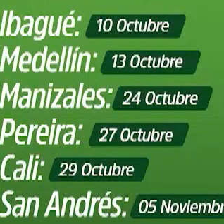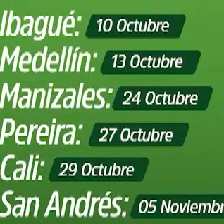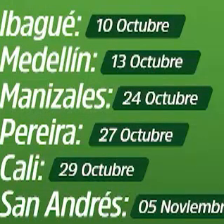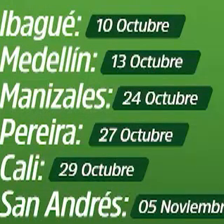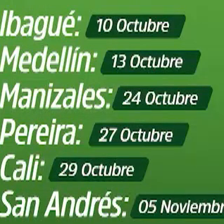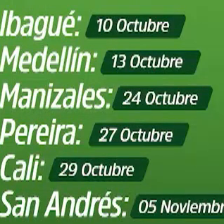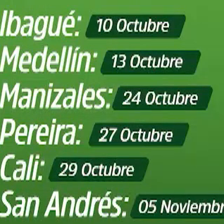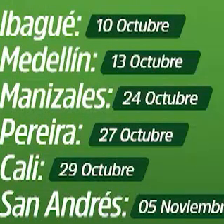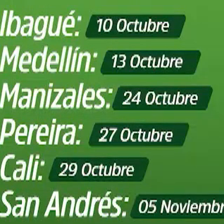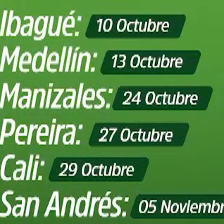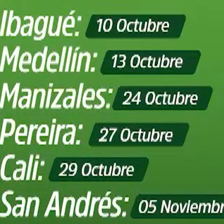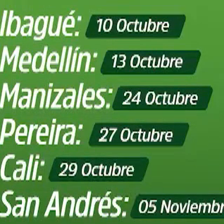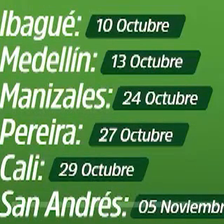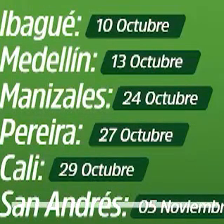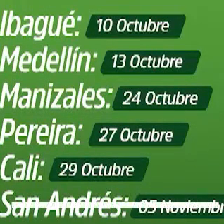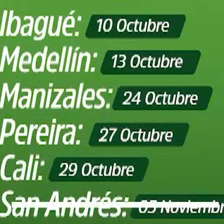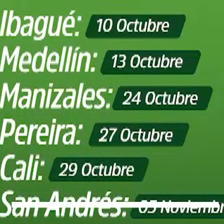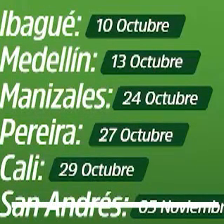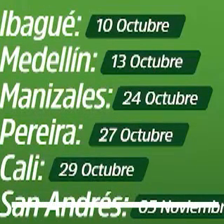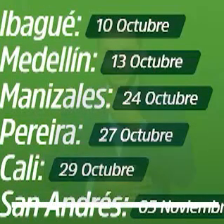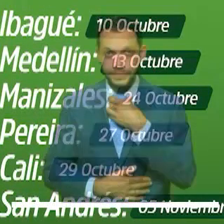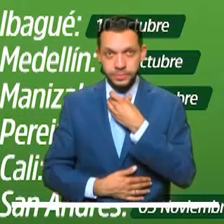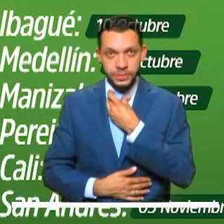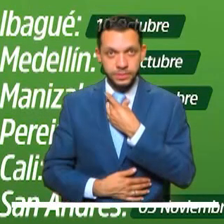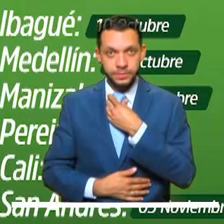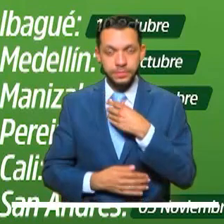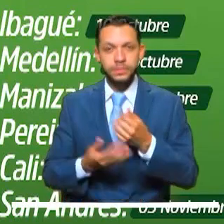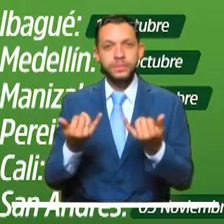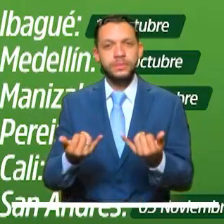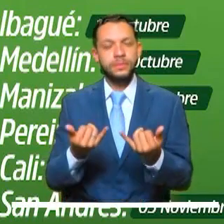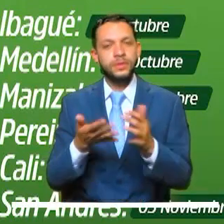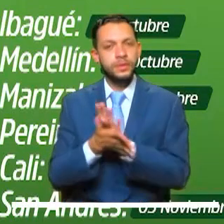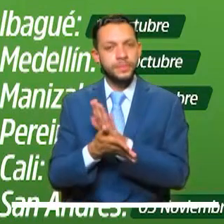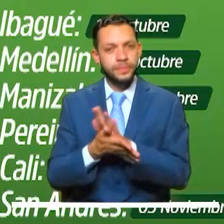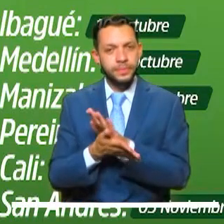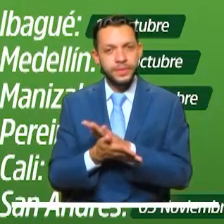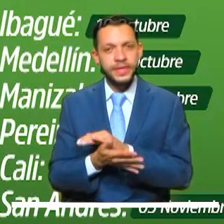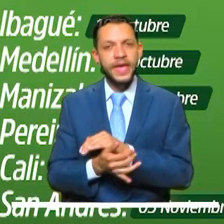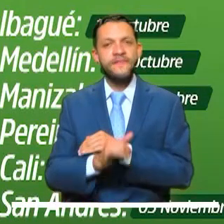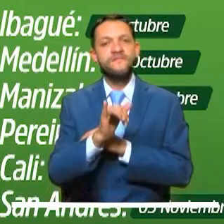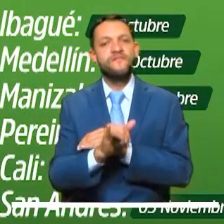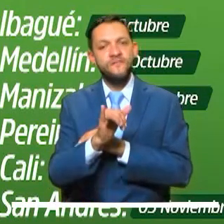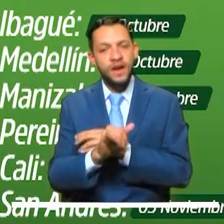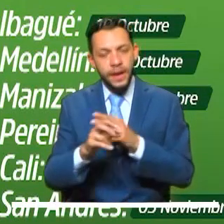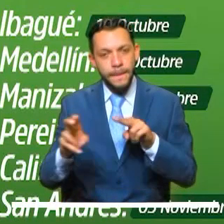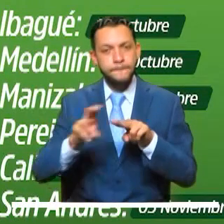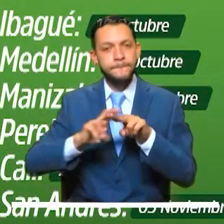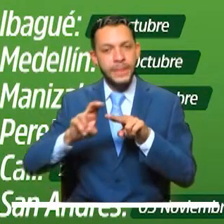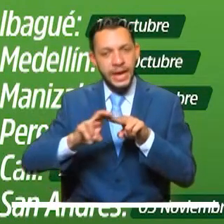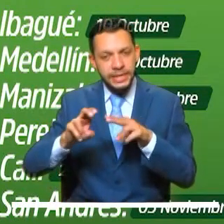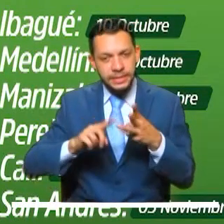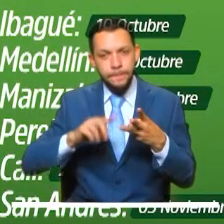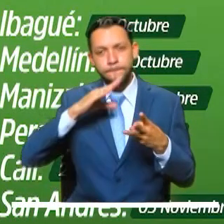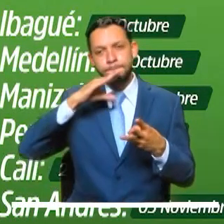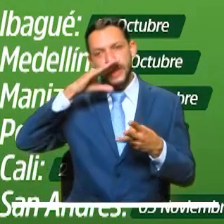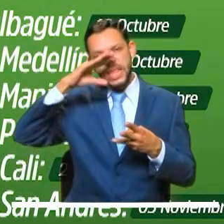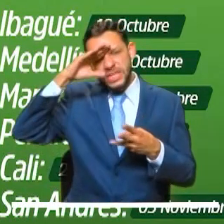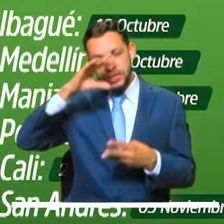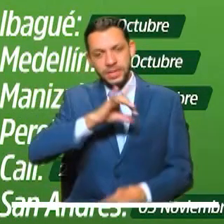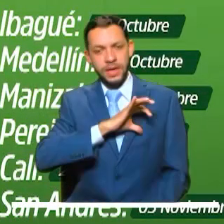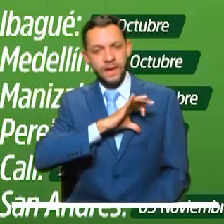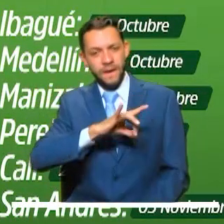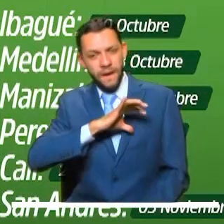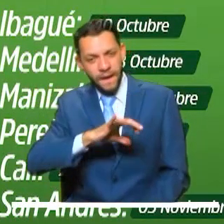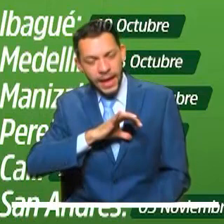bogotá villavicencio neiva ibagué medellín manizales pereira cali san